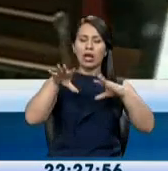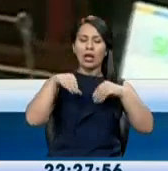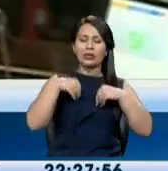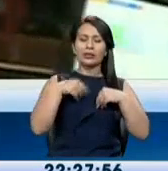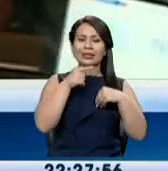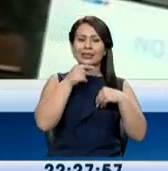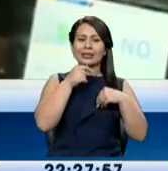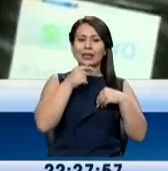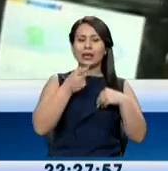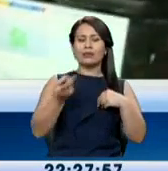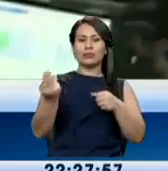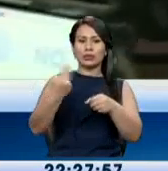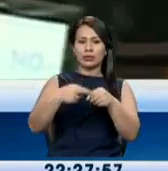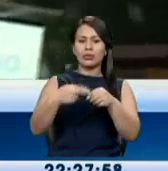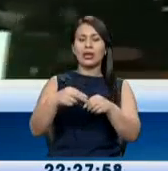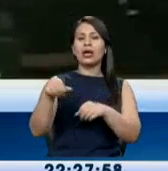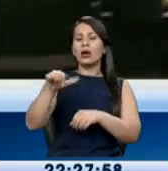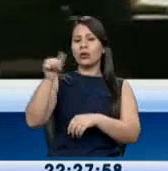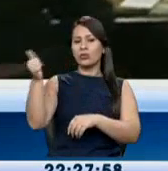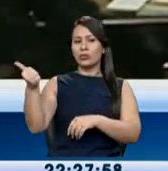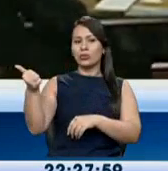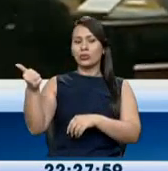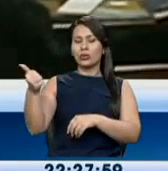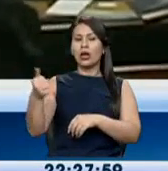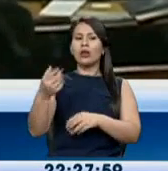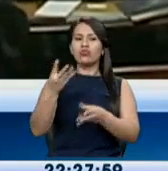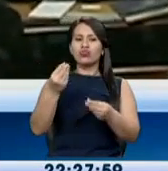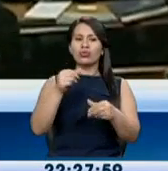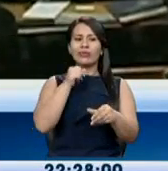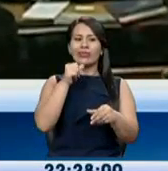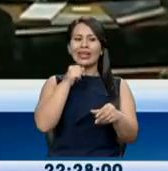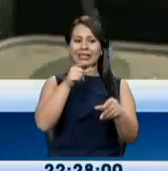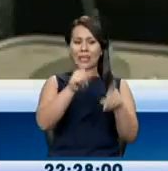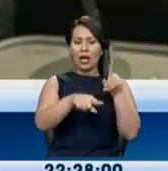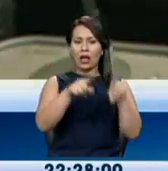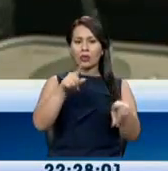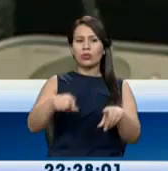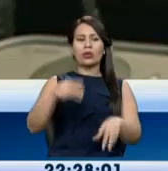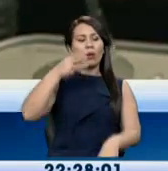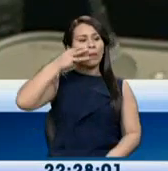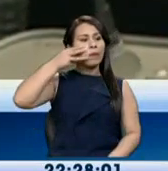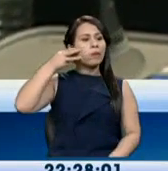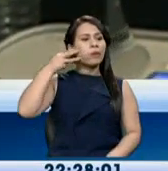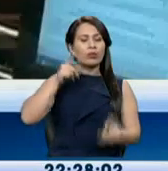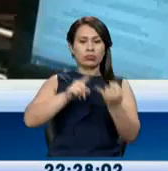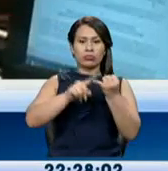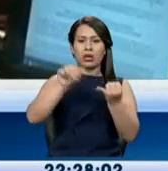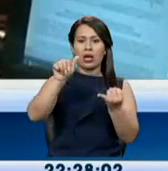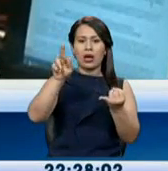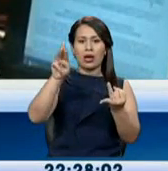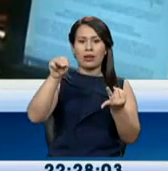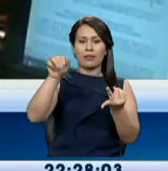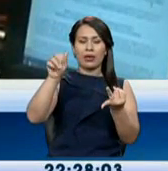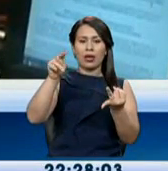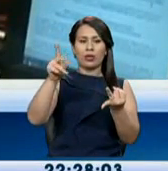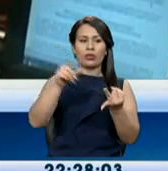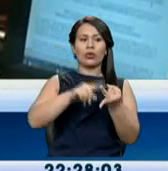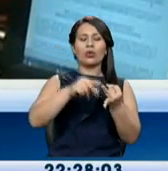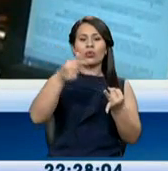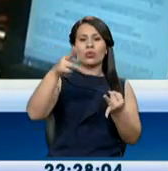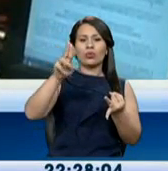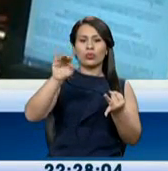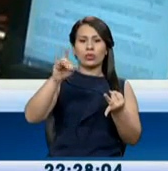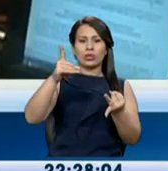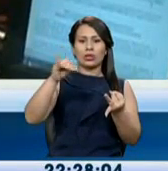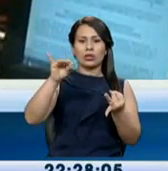asistieron. En la bancada oficialista se registraron ausencias como las de los legisladores amazónicos Armando Aguilar y Sobeida Gudiño, quien